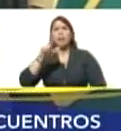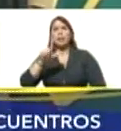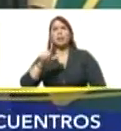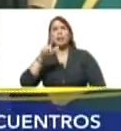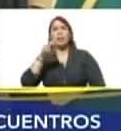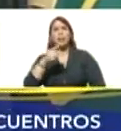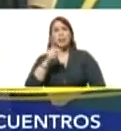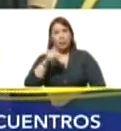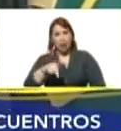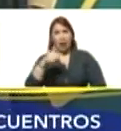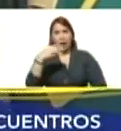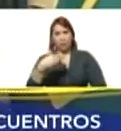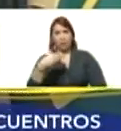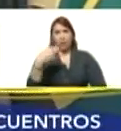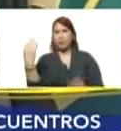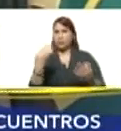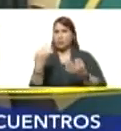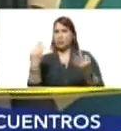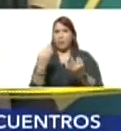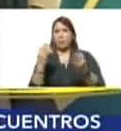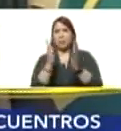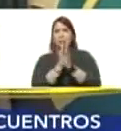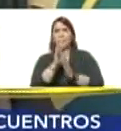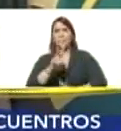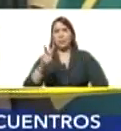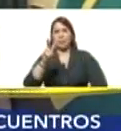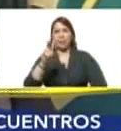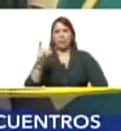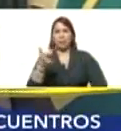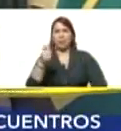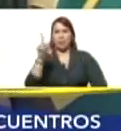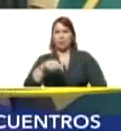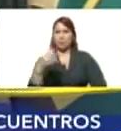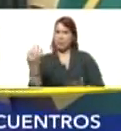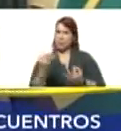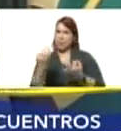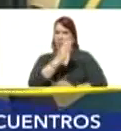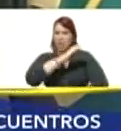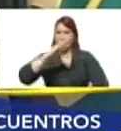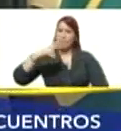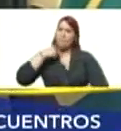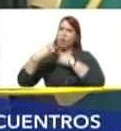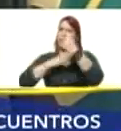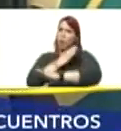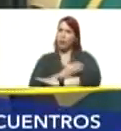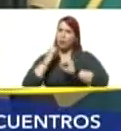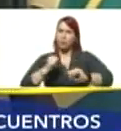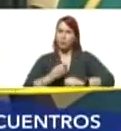Siempre Ralph, siempre San Vicente y las Granadinas, siempre el Caribe con una voz valiente,